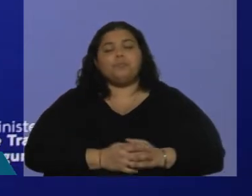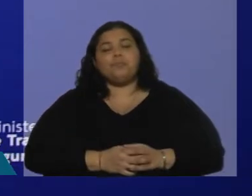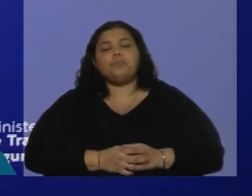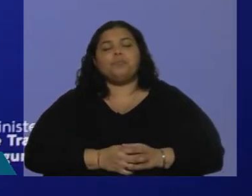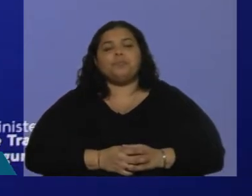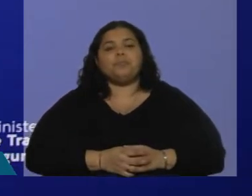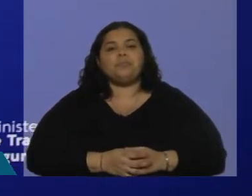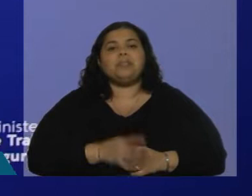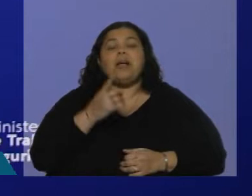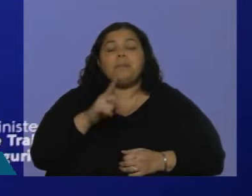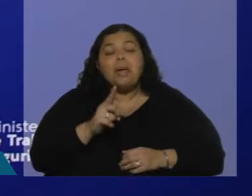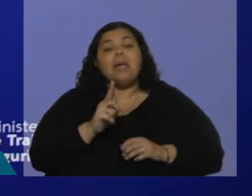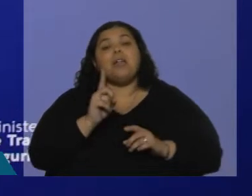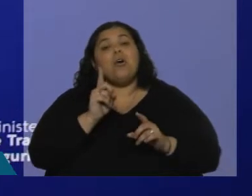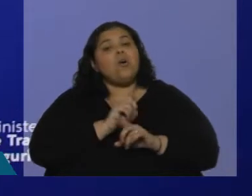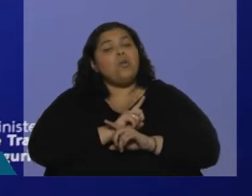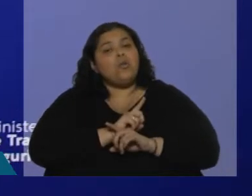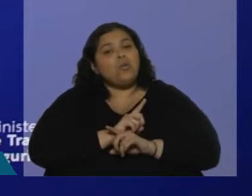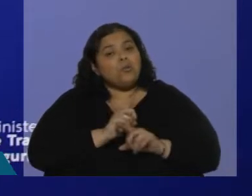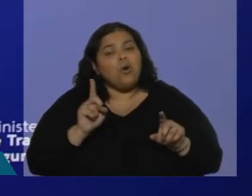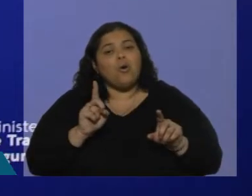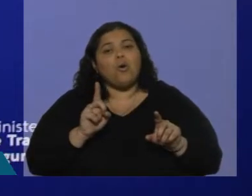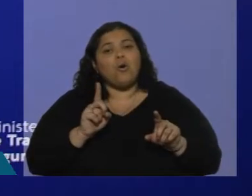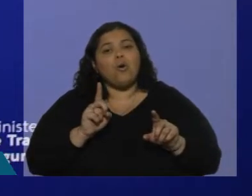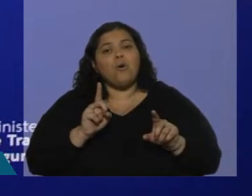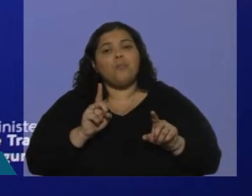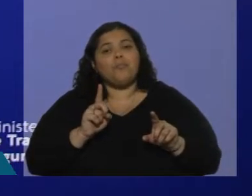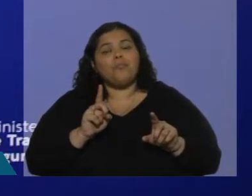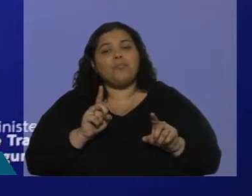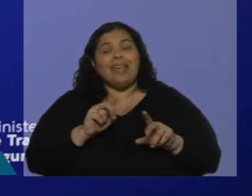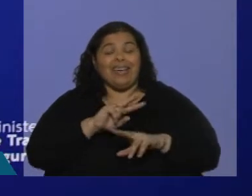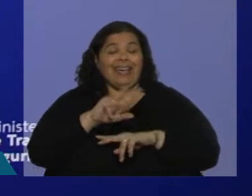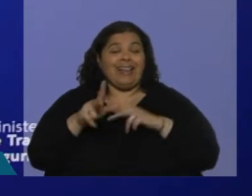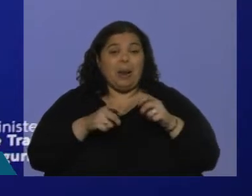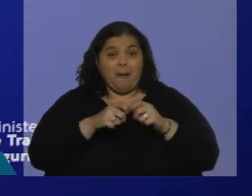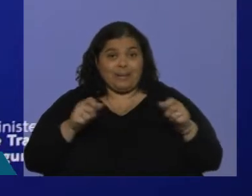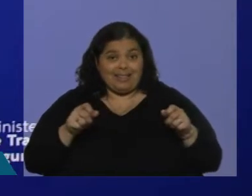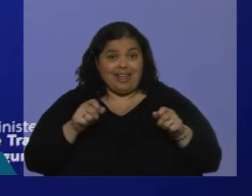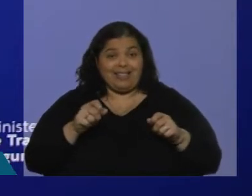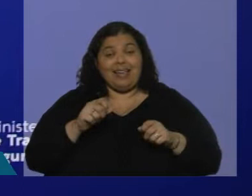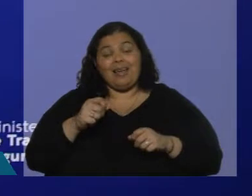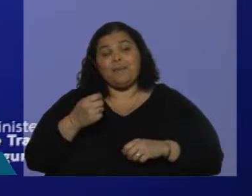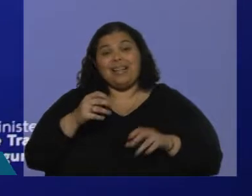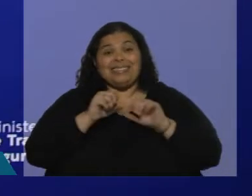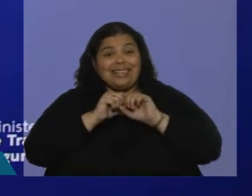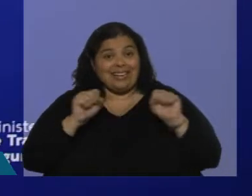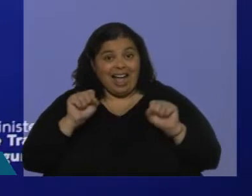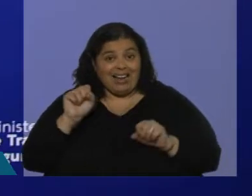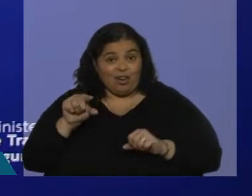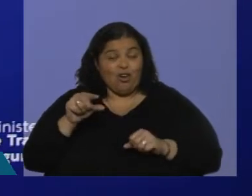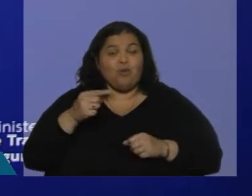cayó mal en el enlace en el secretariado ejecutivo del pit-cnt que el presidente de la república hace unos días